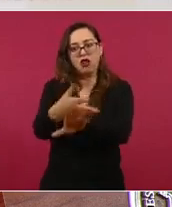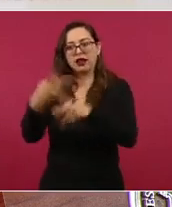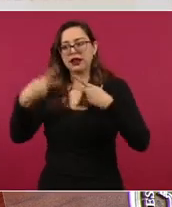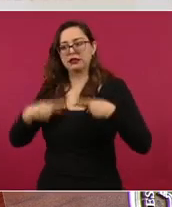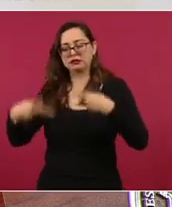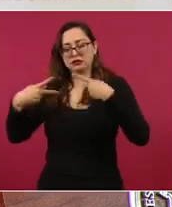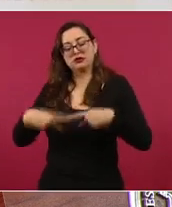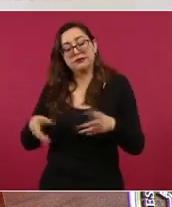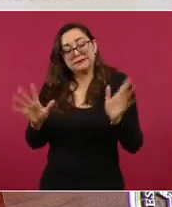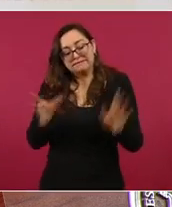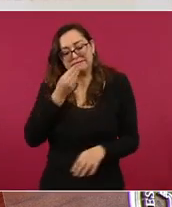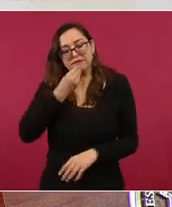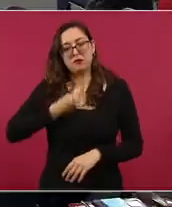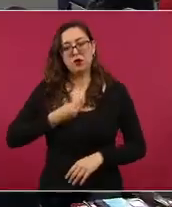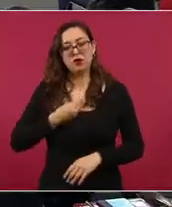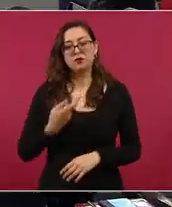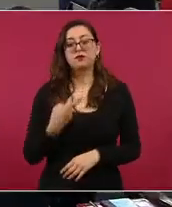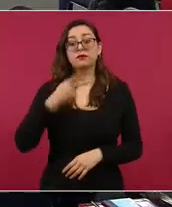vamos a salir.